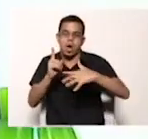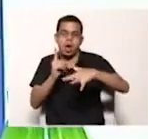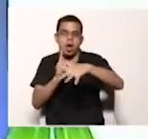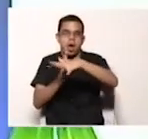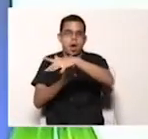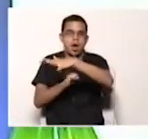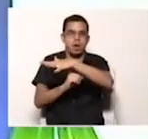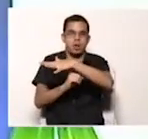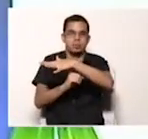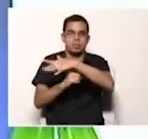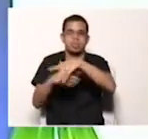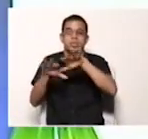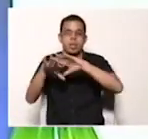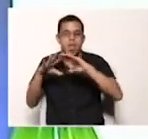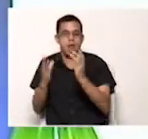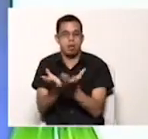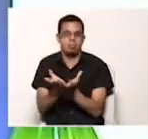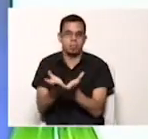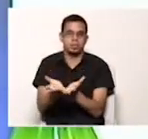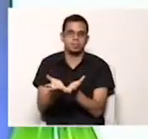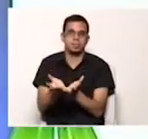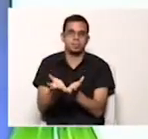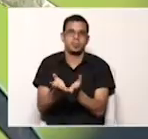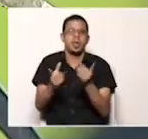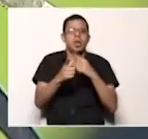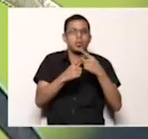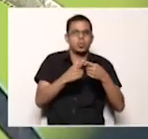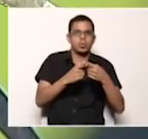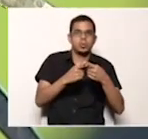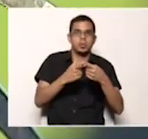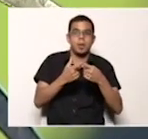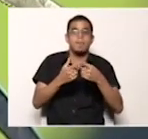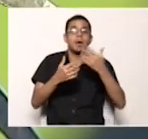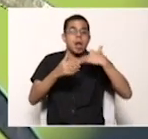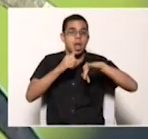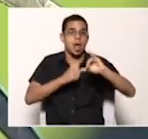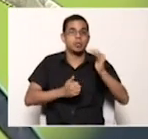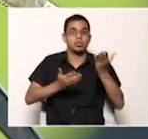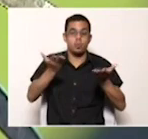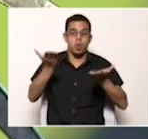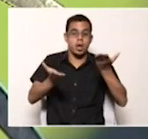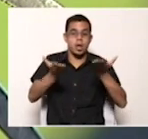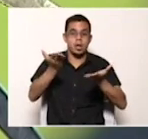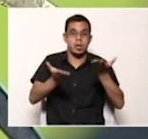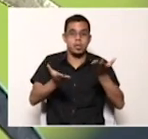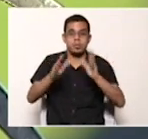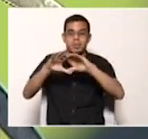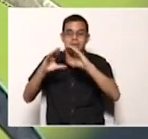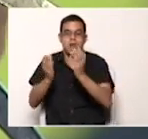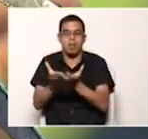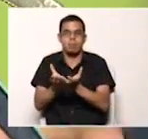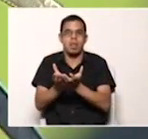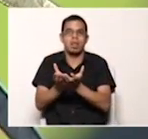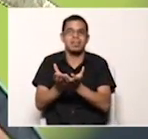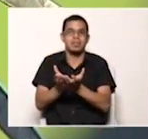hablamos acá, nosotros, si para mantener nuestra Tierra limpia, ¿ok?,